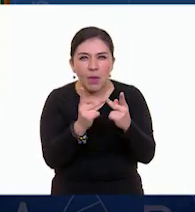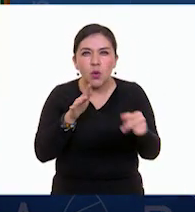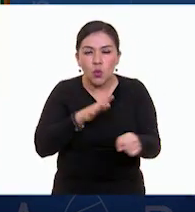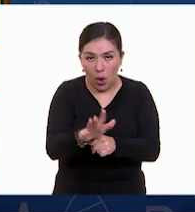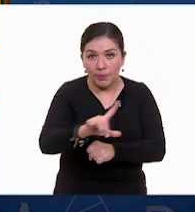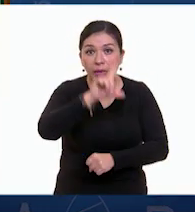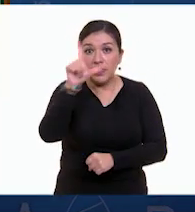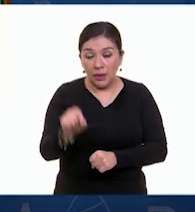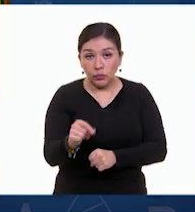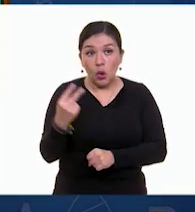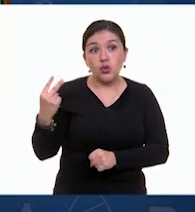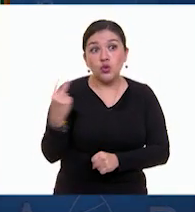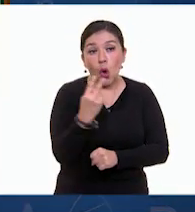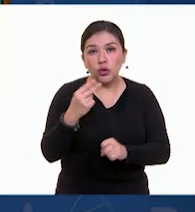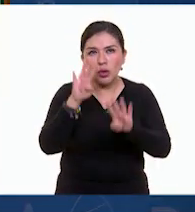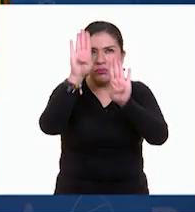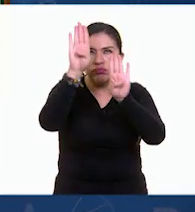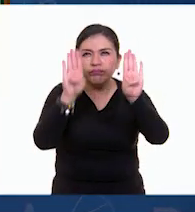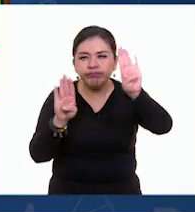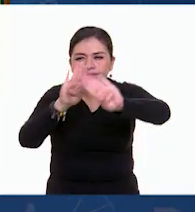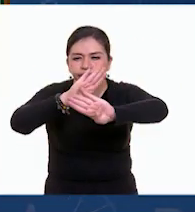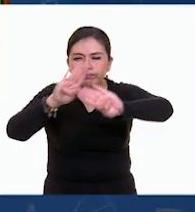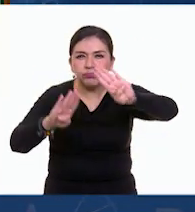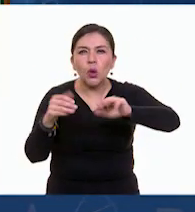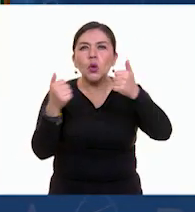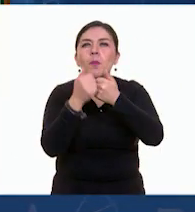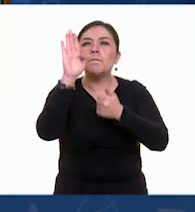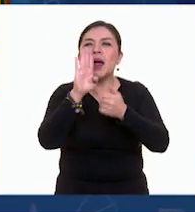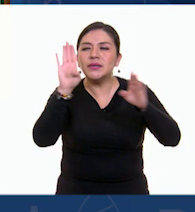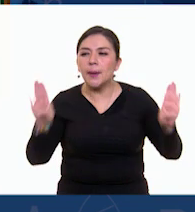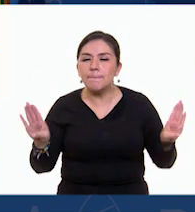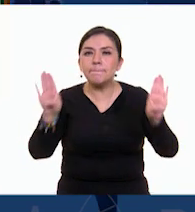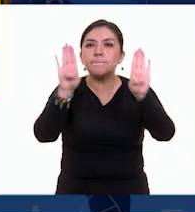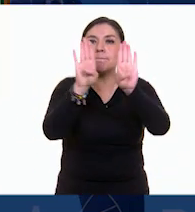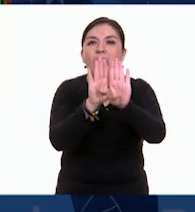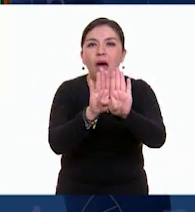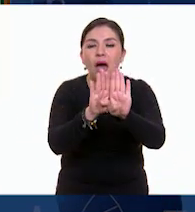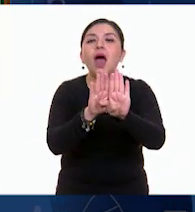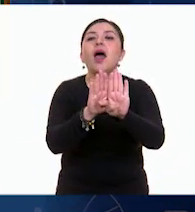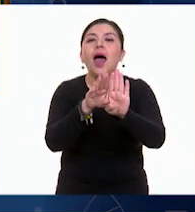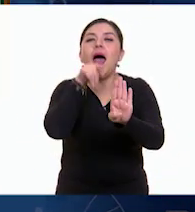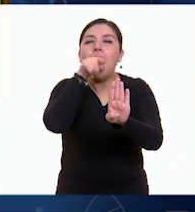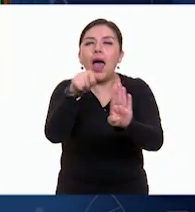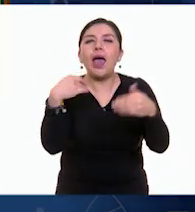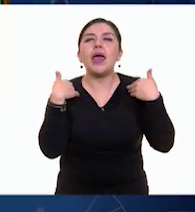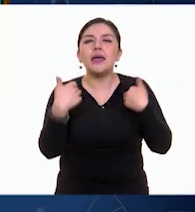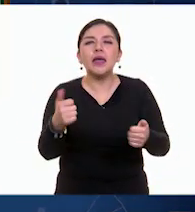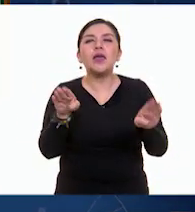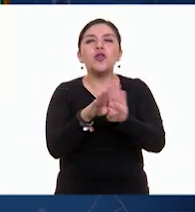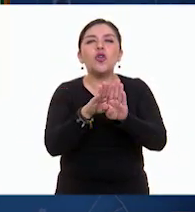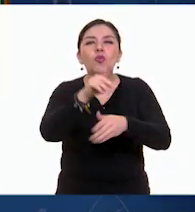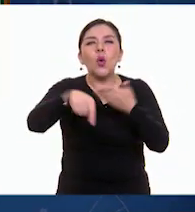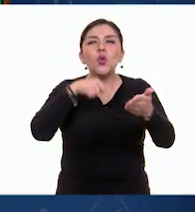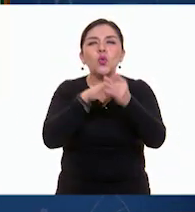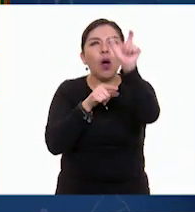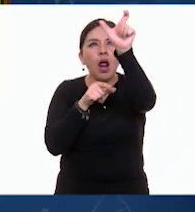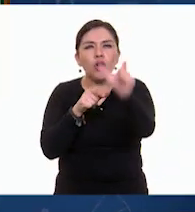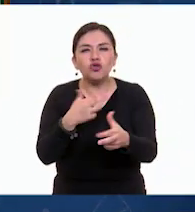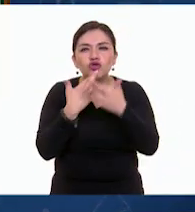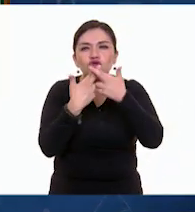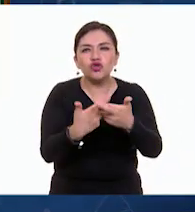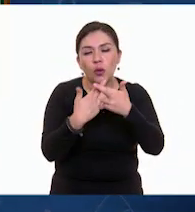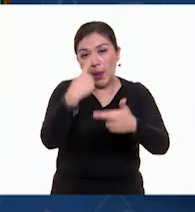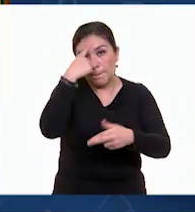acomodo los rectángulos de tal manera que queden empalmados de un lado y se genere el espacio suficiente para anotar